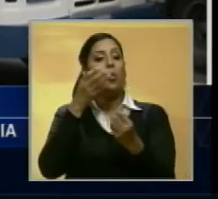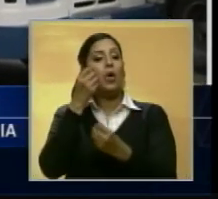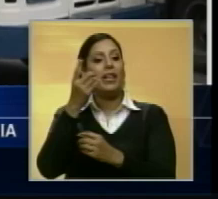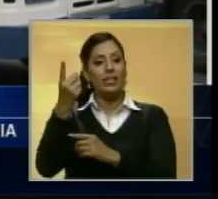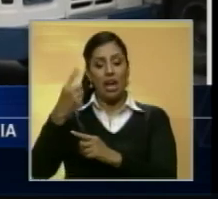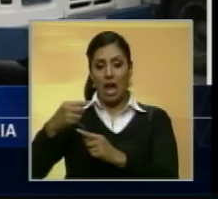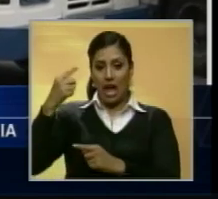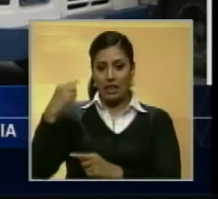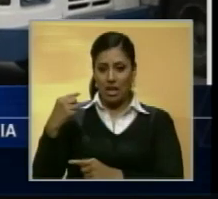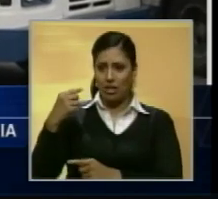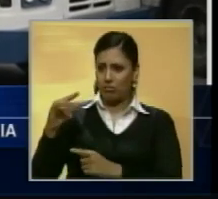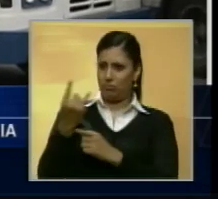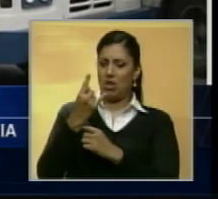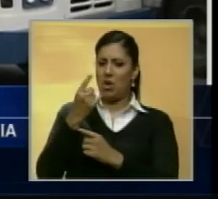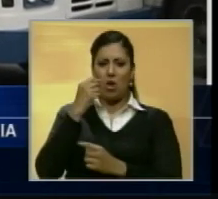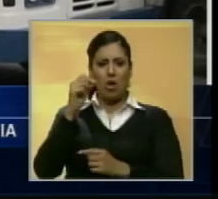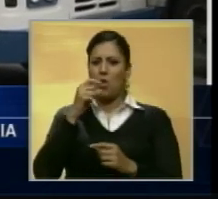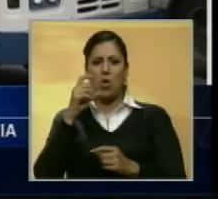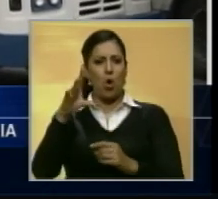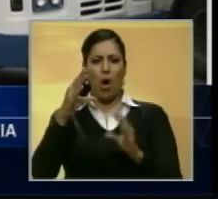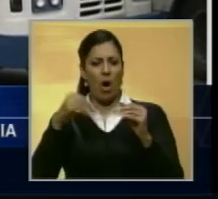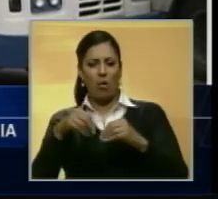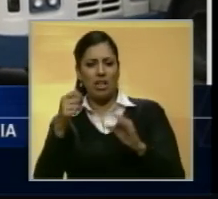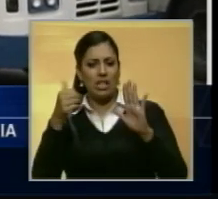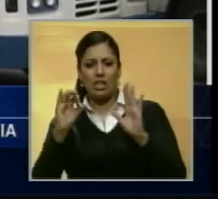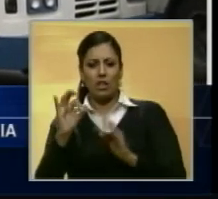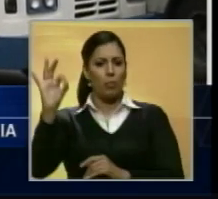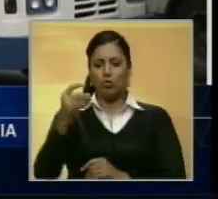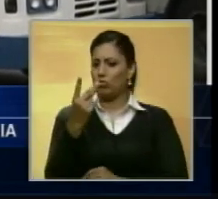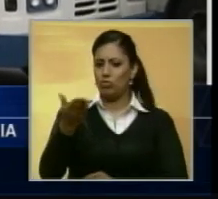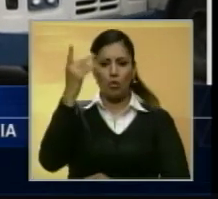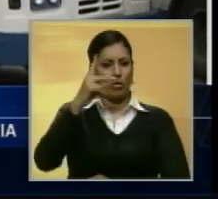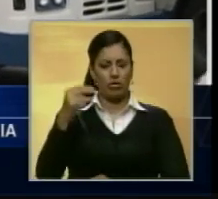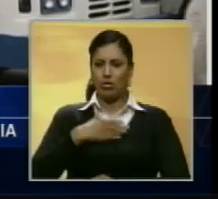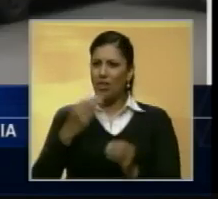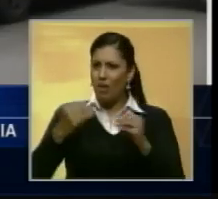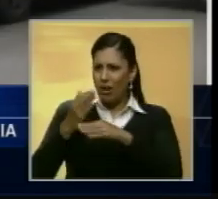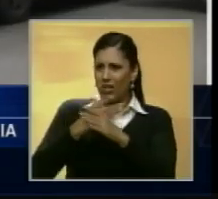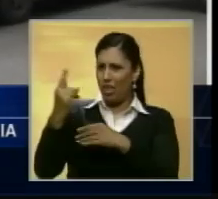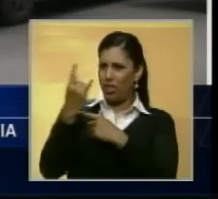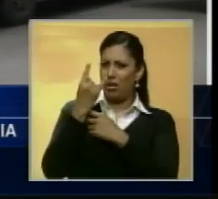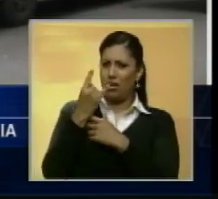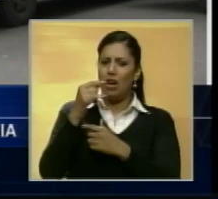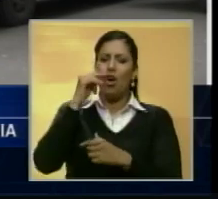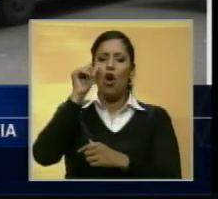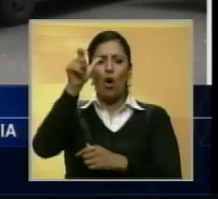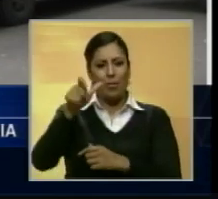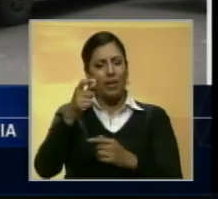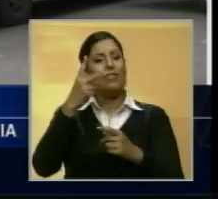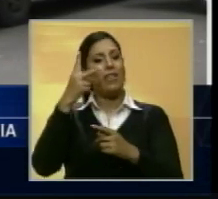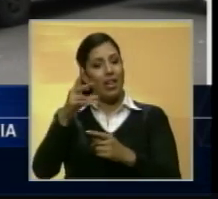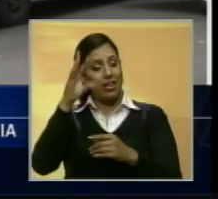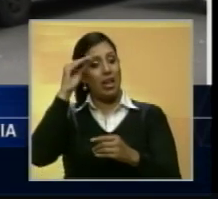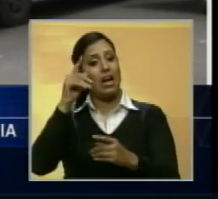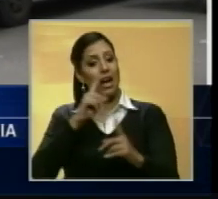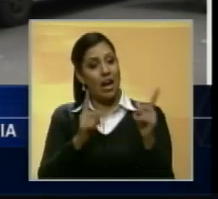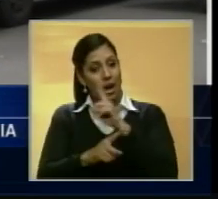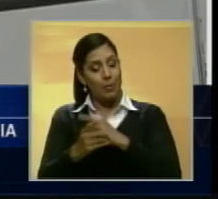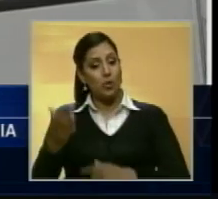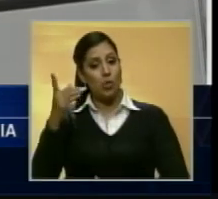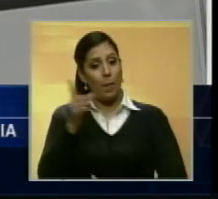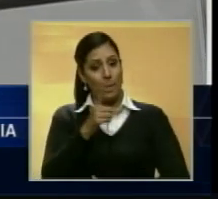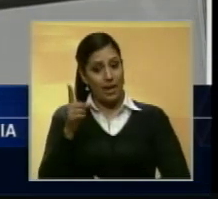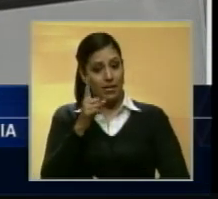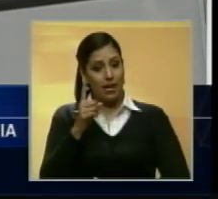antier le dio una patada a la mesa. Ya esto estaba acordado, nosotros lo que venimos aquí es a que el señor ministro se retrate de lo que dijo